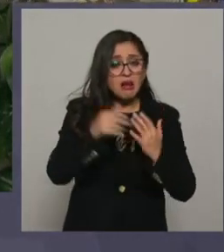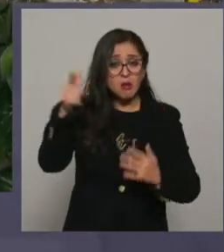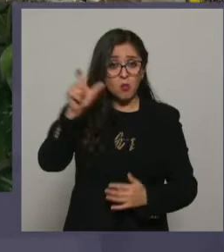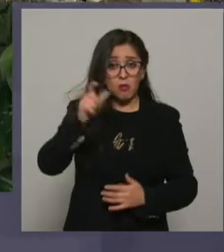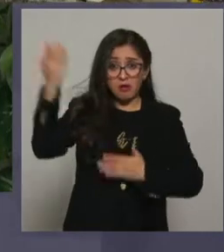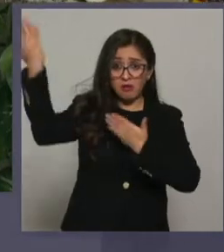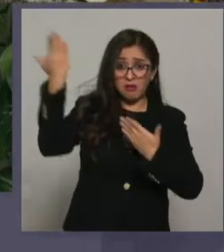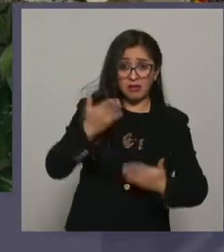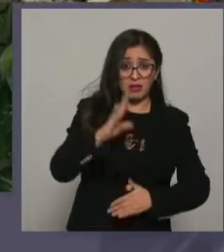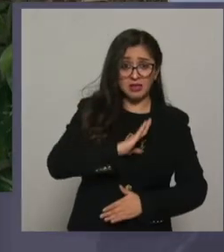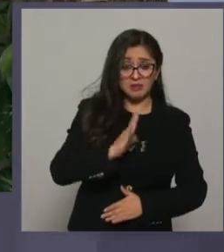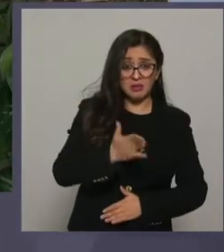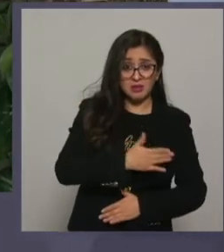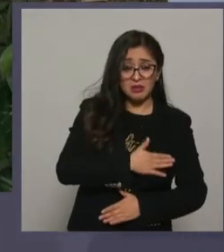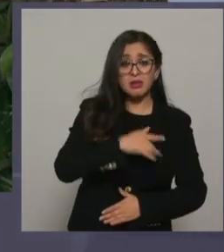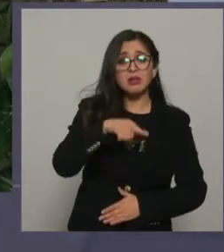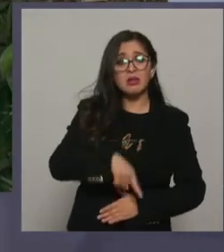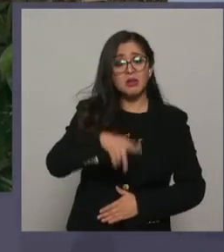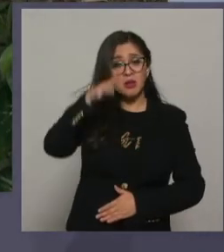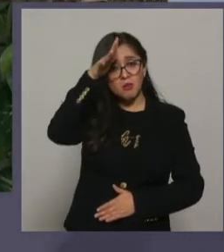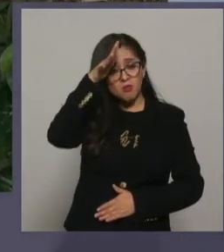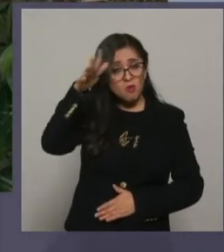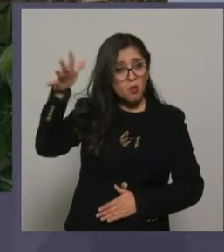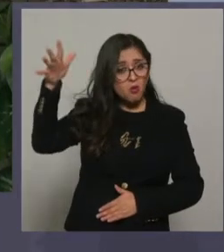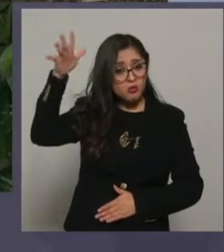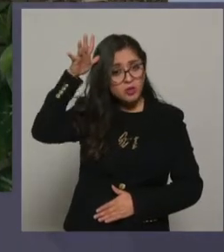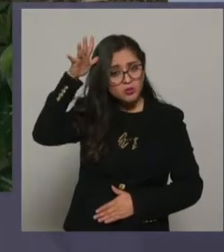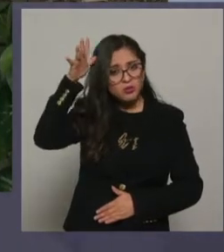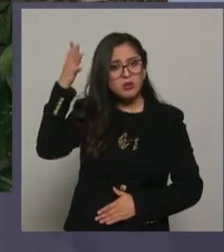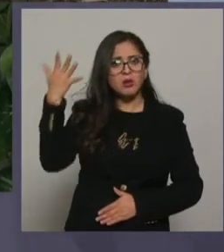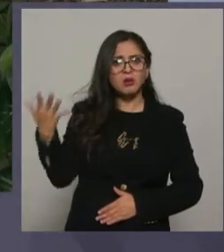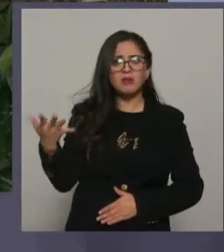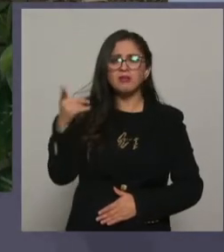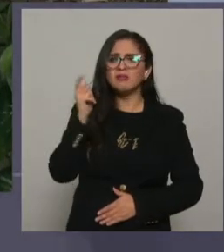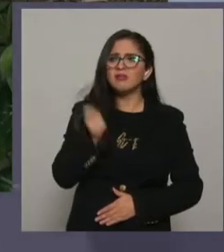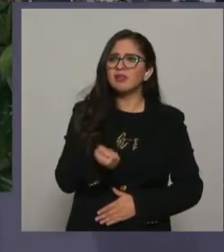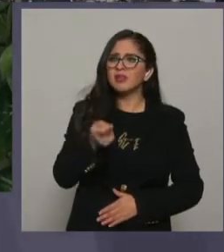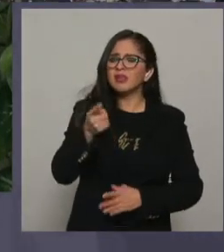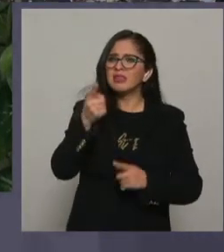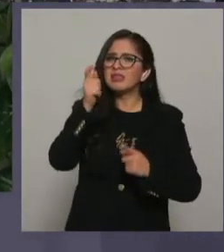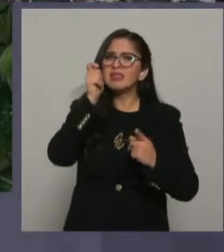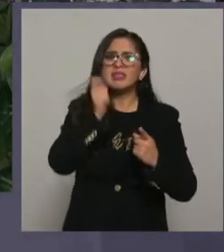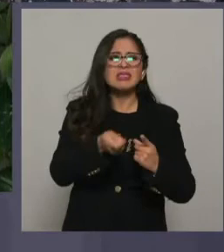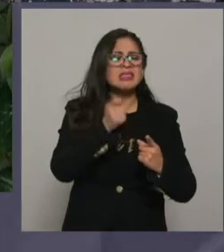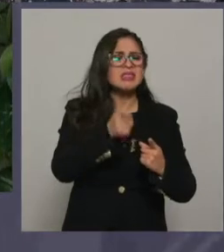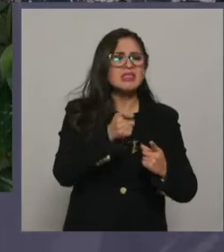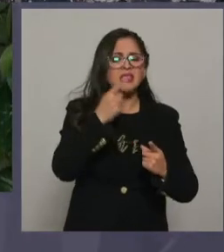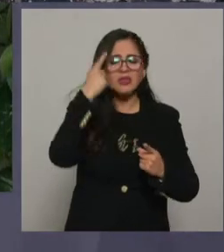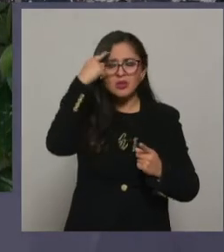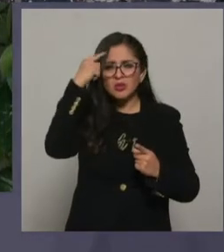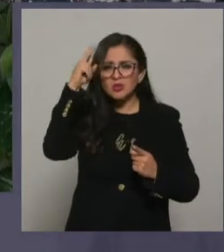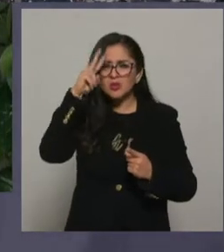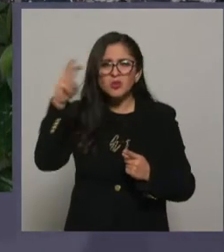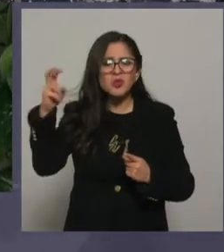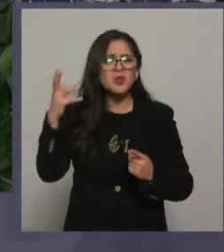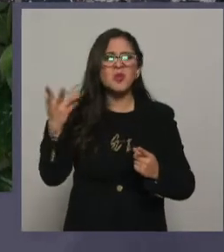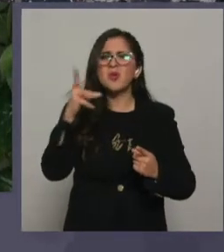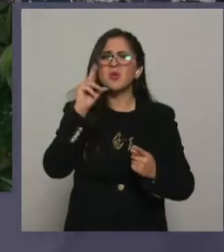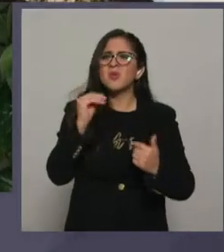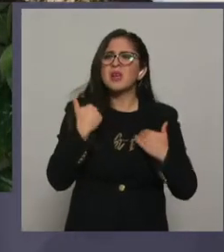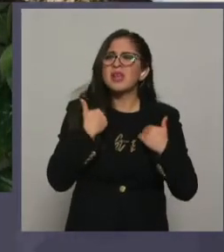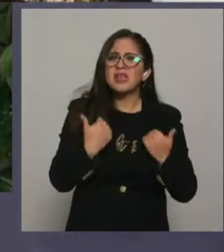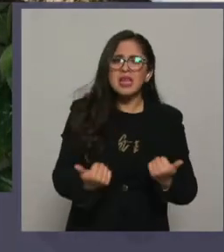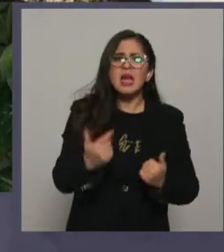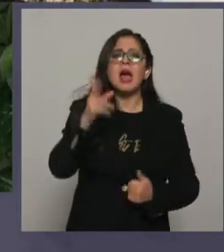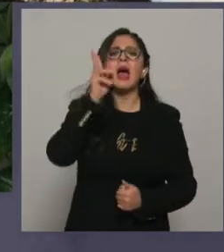Moctezuma tiene presagios y no sabía cómo interpretarlos. Entonces manda a llamar a sacerdotes